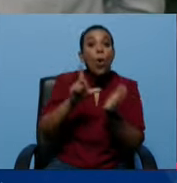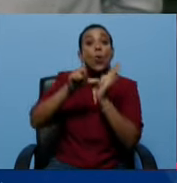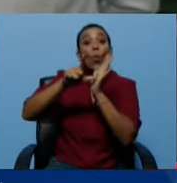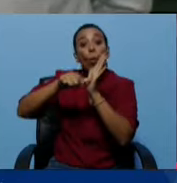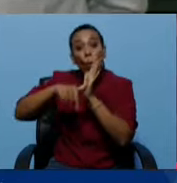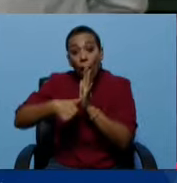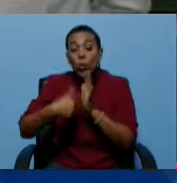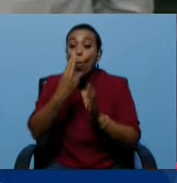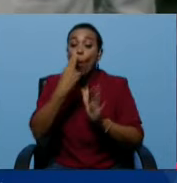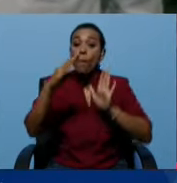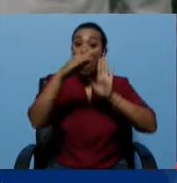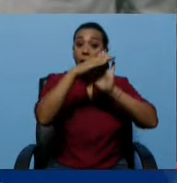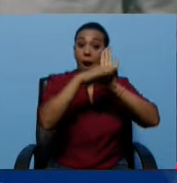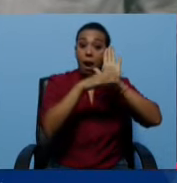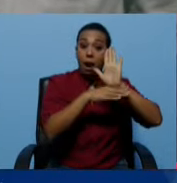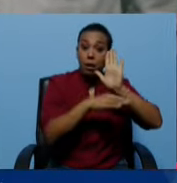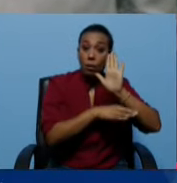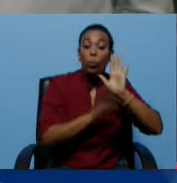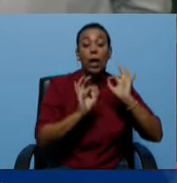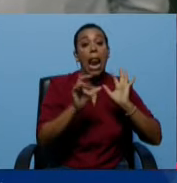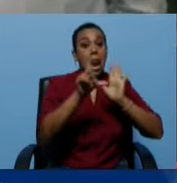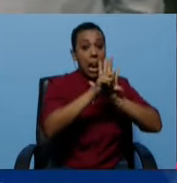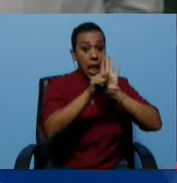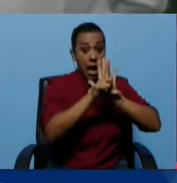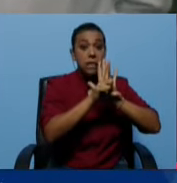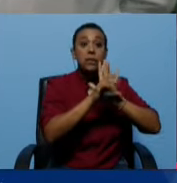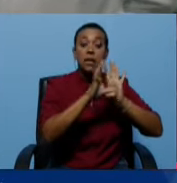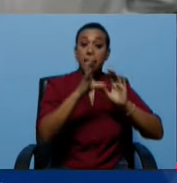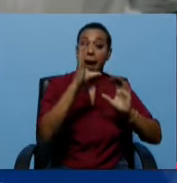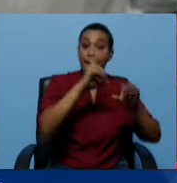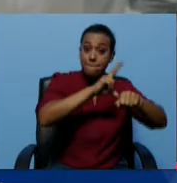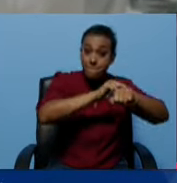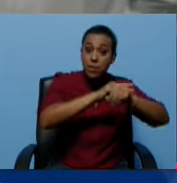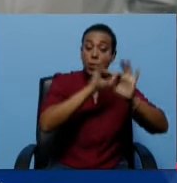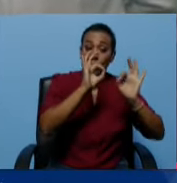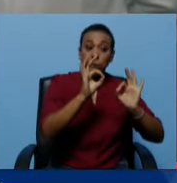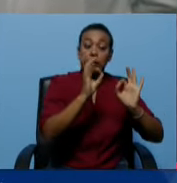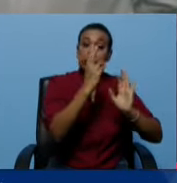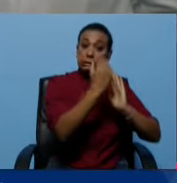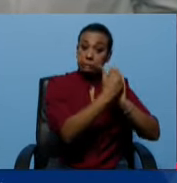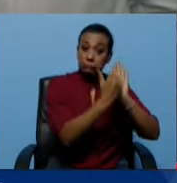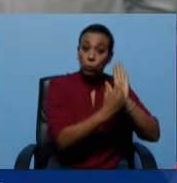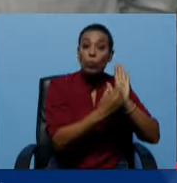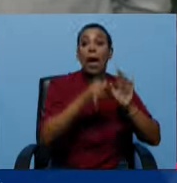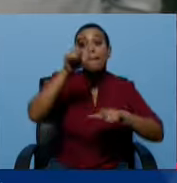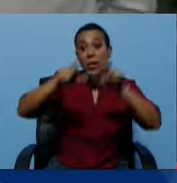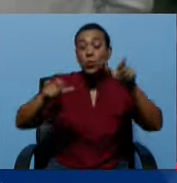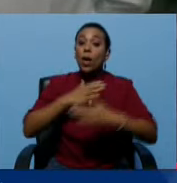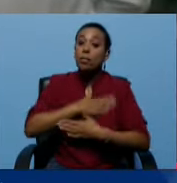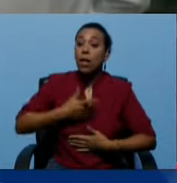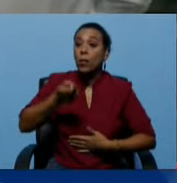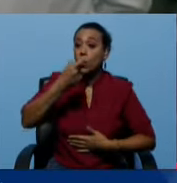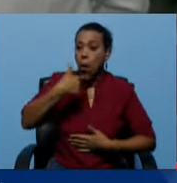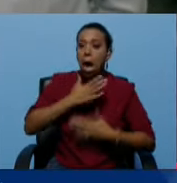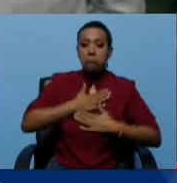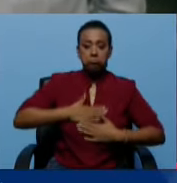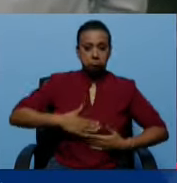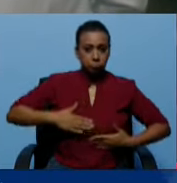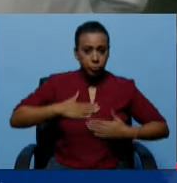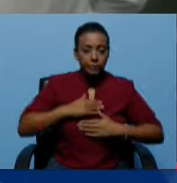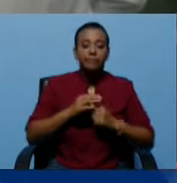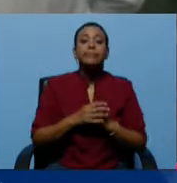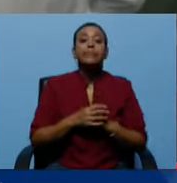luego de cumplir con las regulaciones y todas las leyes que todo esto lleva, pueda la población disfrutar de este producto.